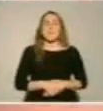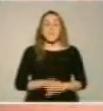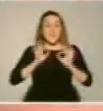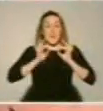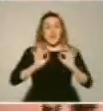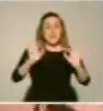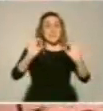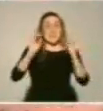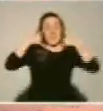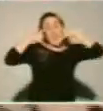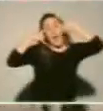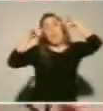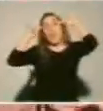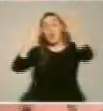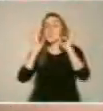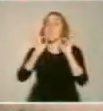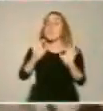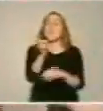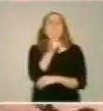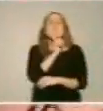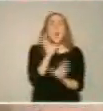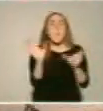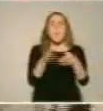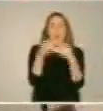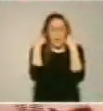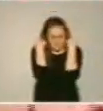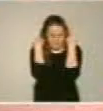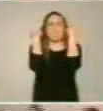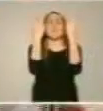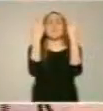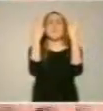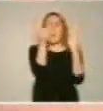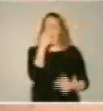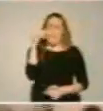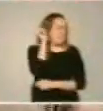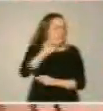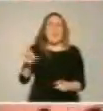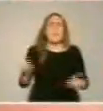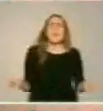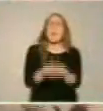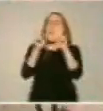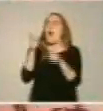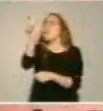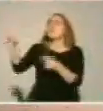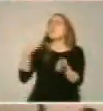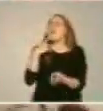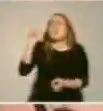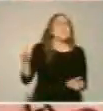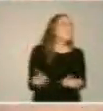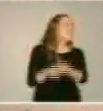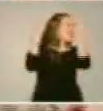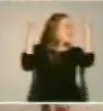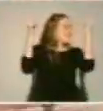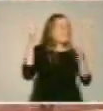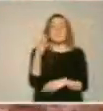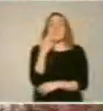Así son diablos locos, una murga valiente, y me importa una mierda lo que diga esa gente. Si solo